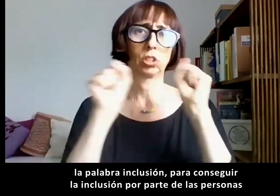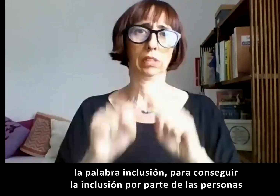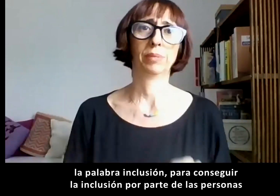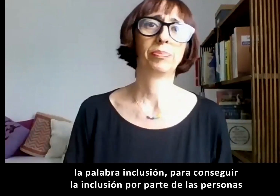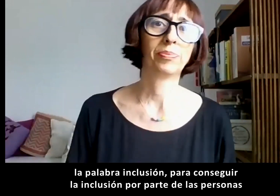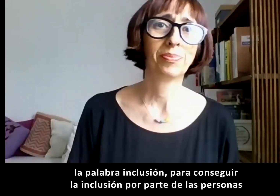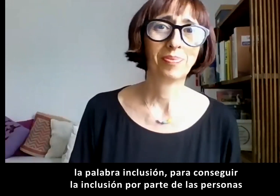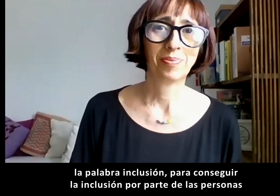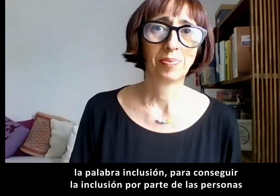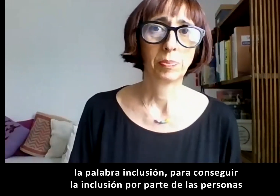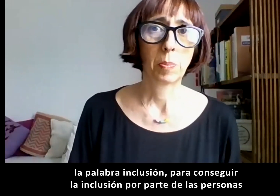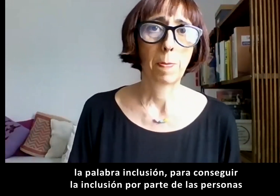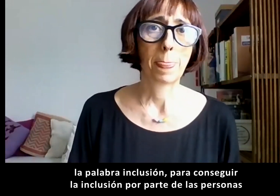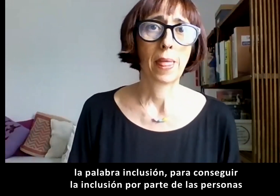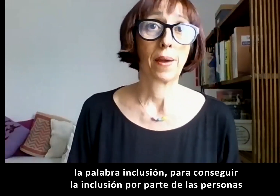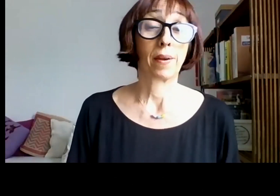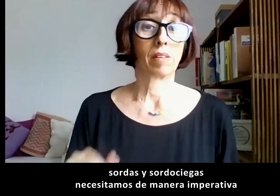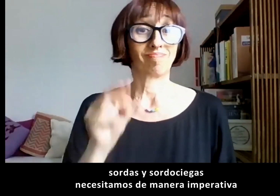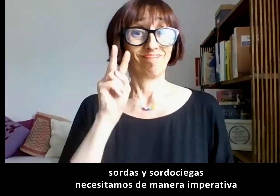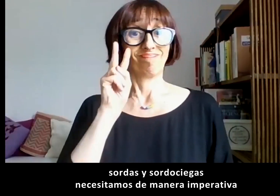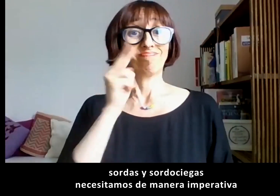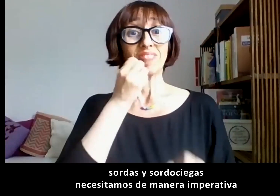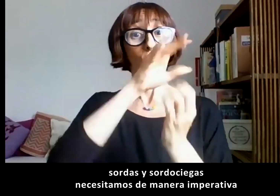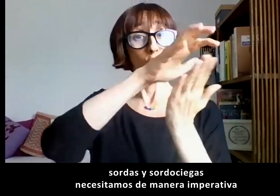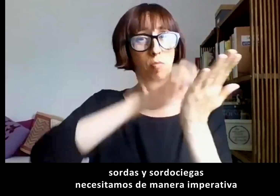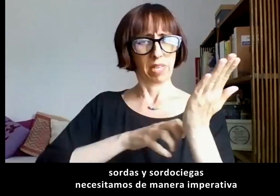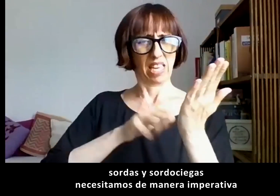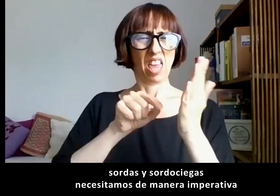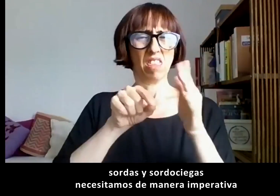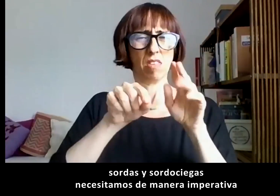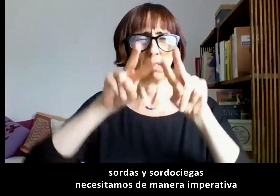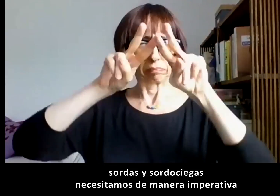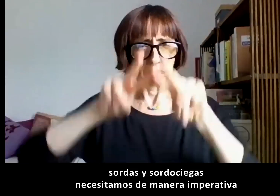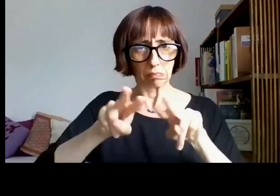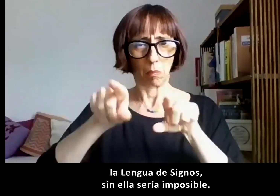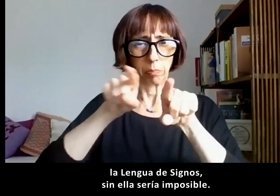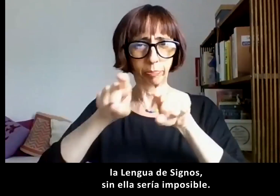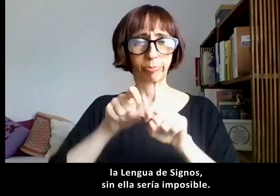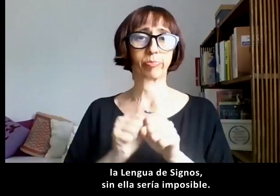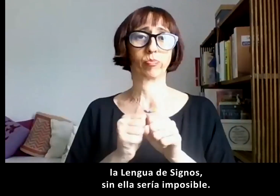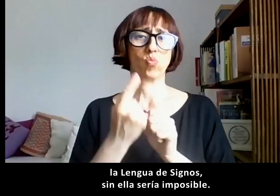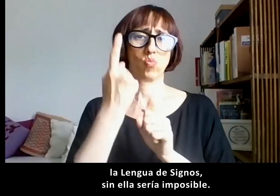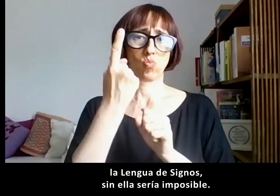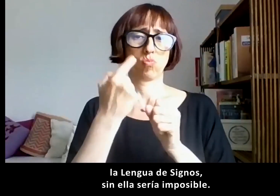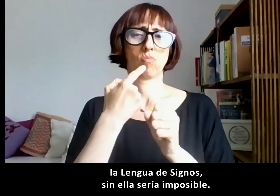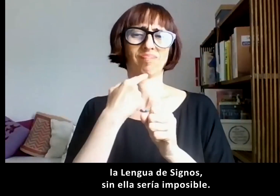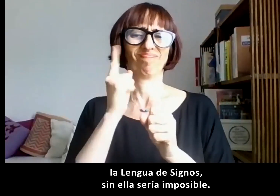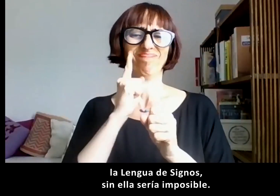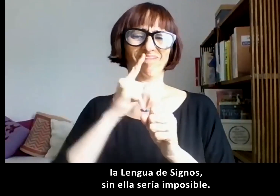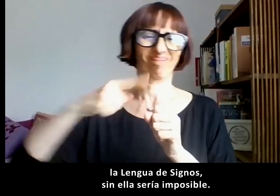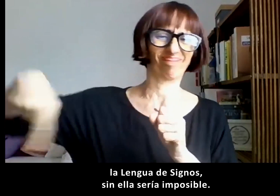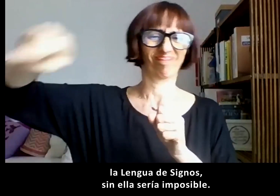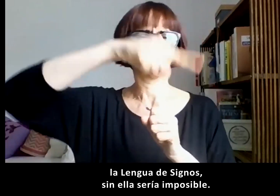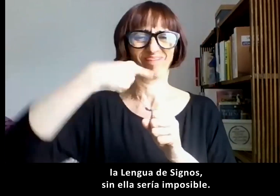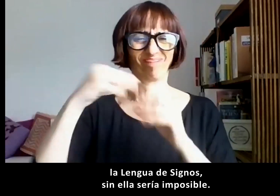inclusión. Para conseguir la inclusión por parte de las personas sordas y sordociegas necesitamos de manera imperativa